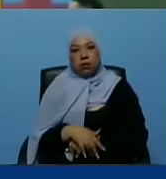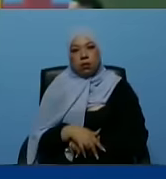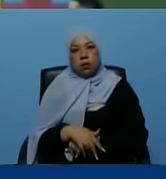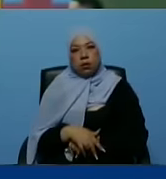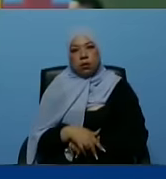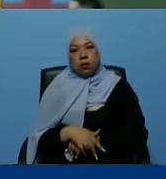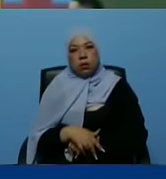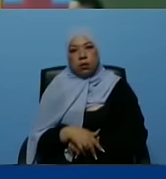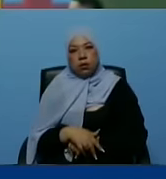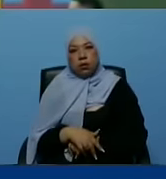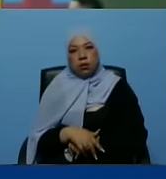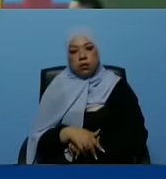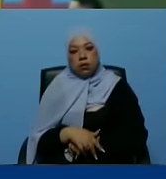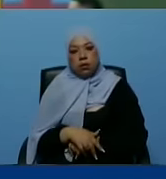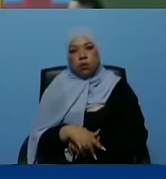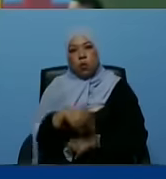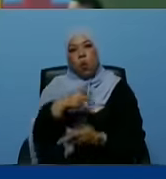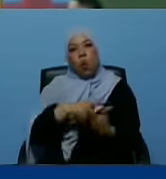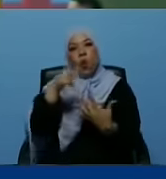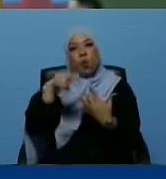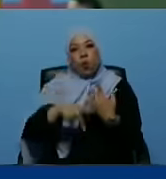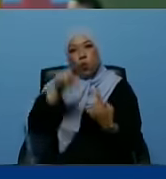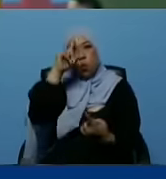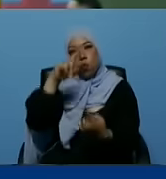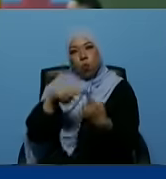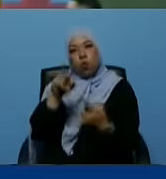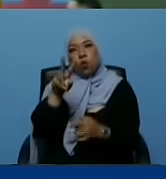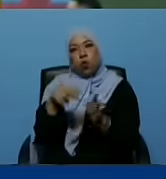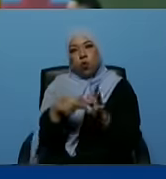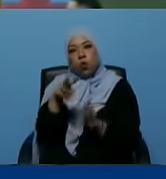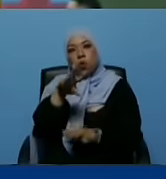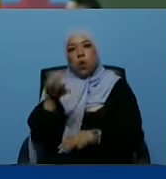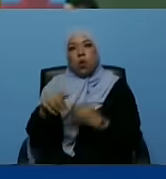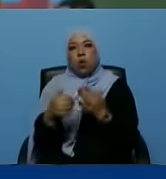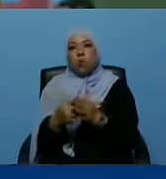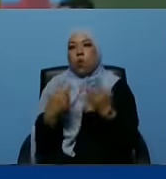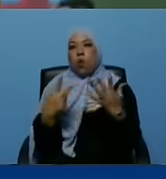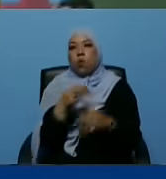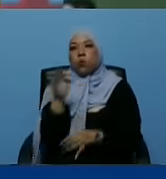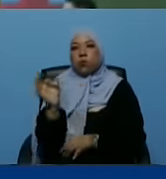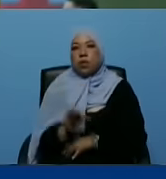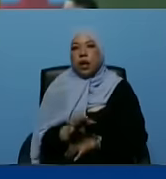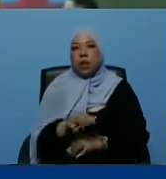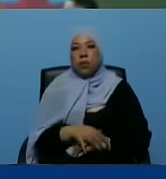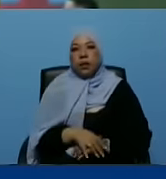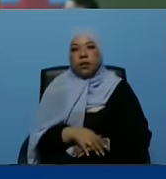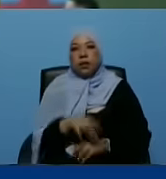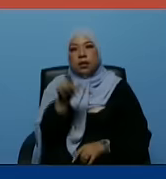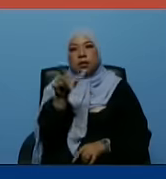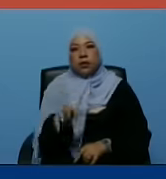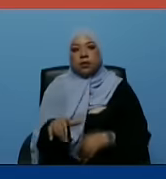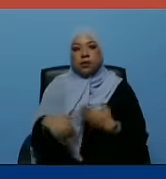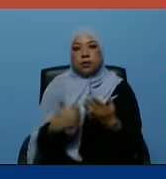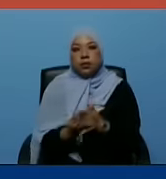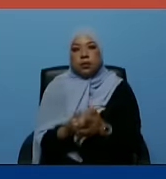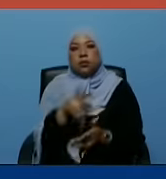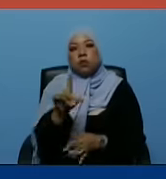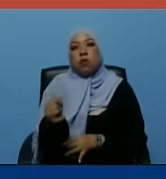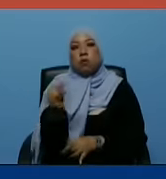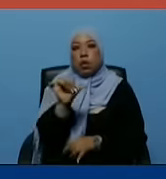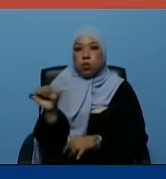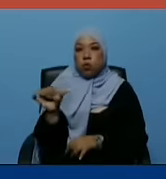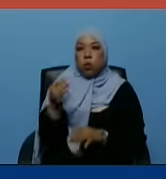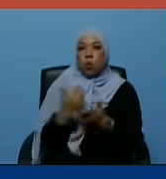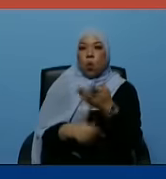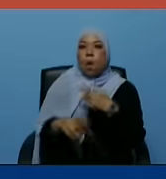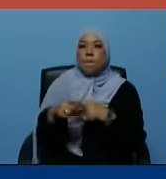Yo dije, la proyección del año 2025 es 8% más. Y si primer semestre, que es un semestre a